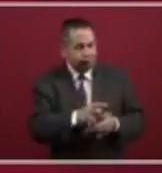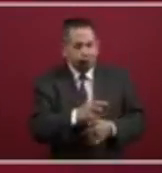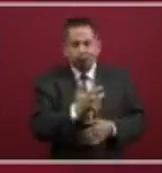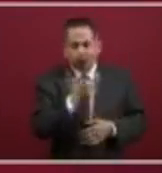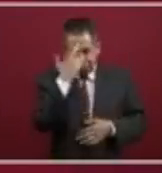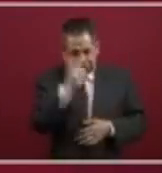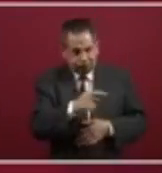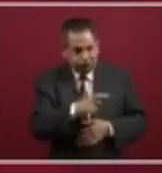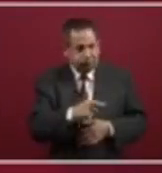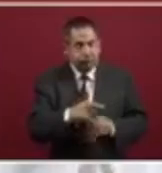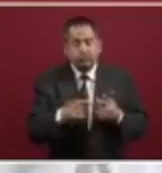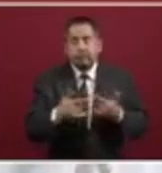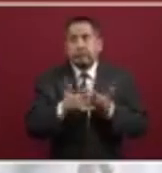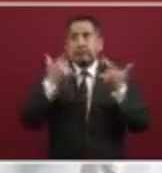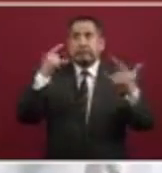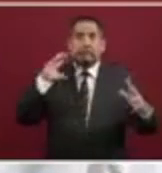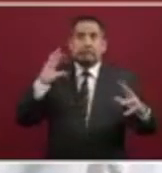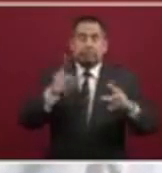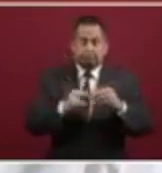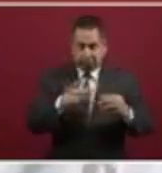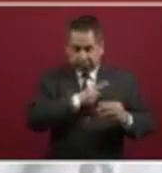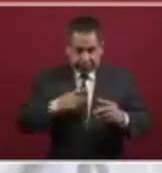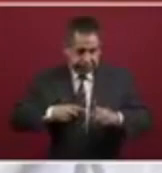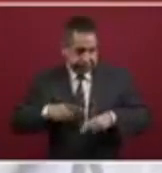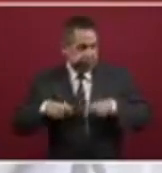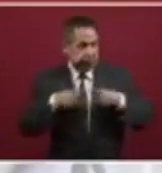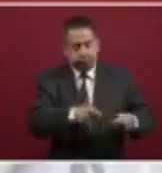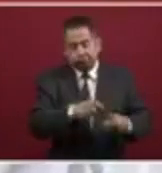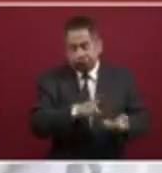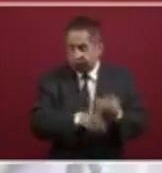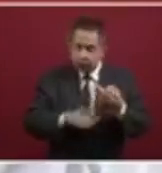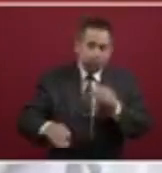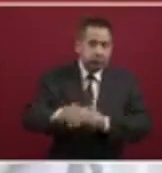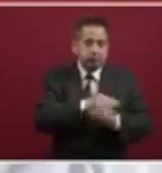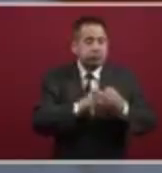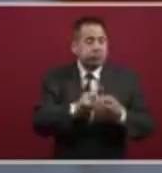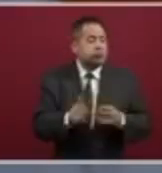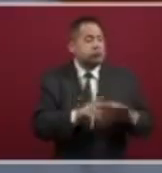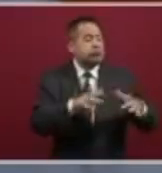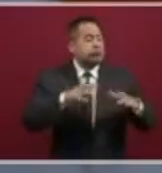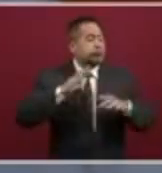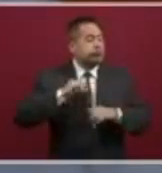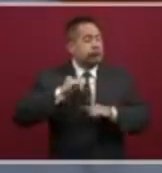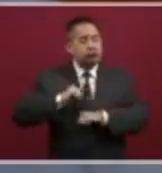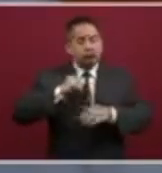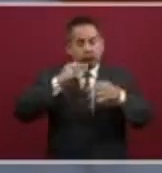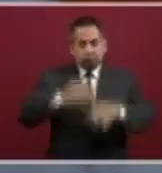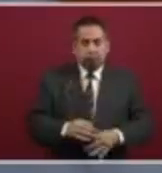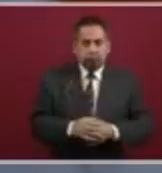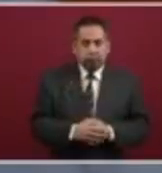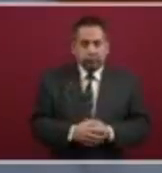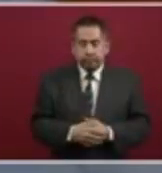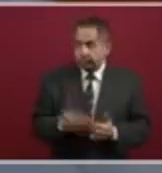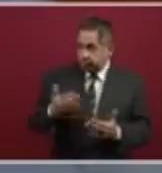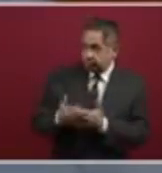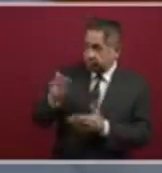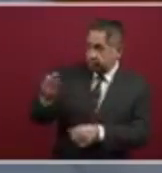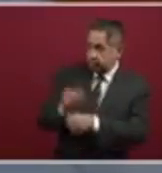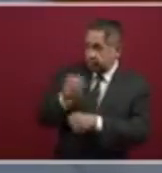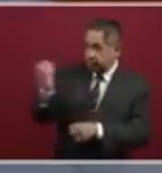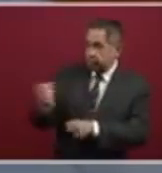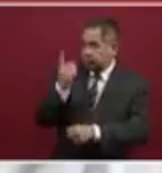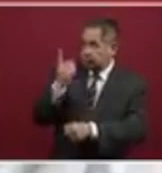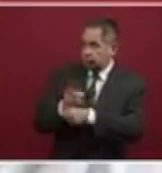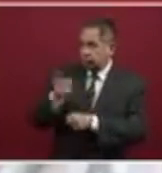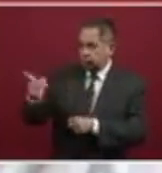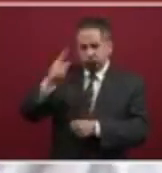reclamo histórico de todos los pueblos originarios. Hoy que tiene usted la oportunidad de dirigir